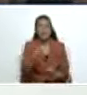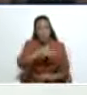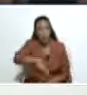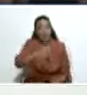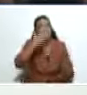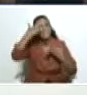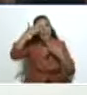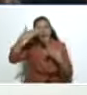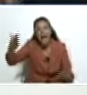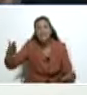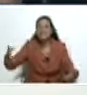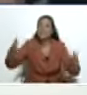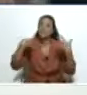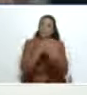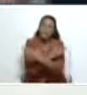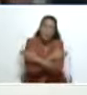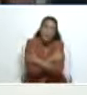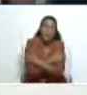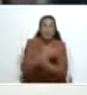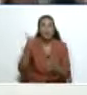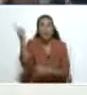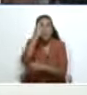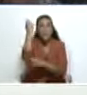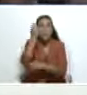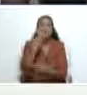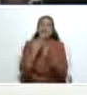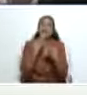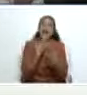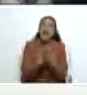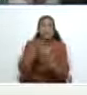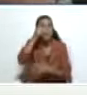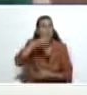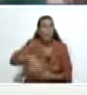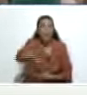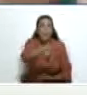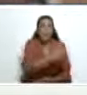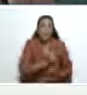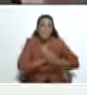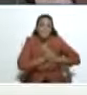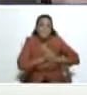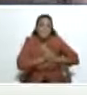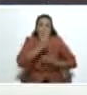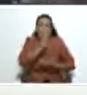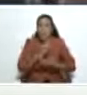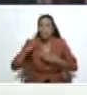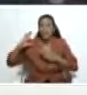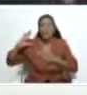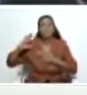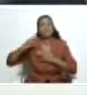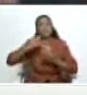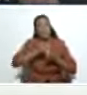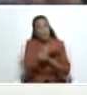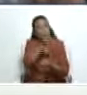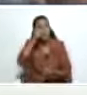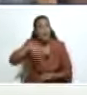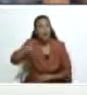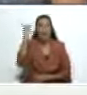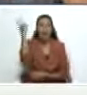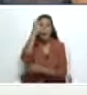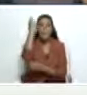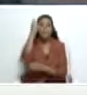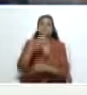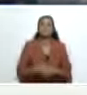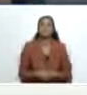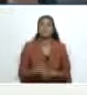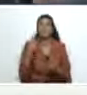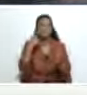mi agradecimiento a todo el pueblo de Apure. Mi amor y mi compromiso con el pueblo de Apure. Y lo que